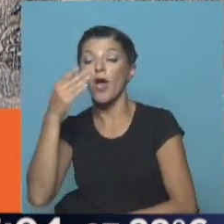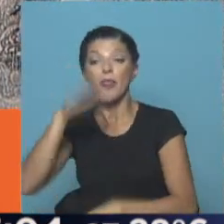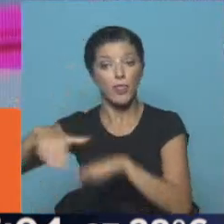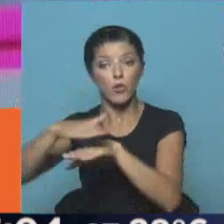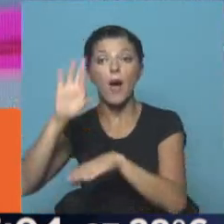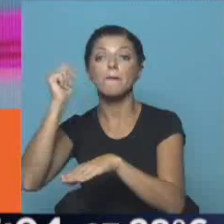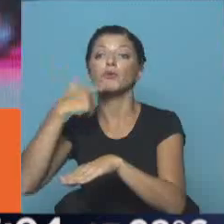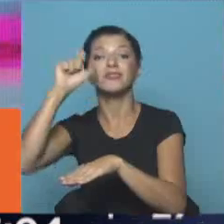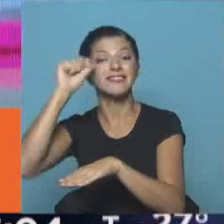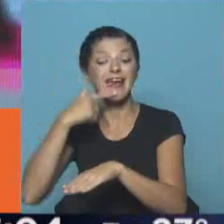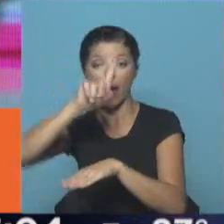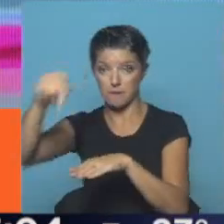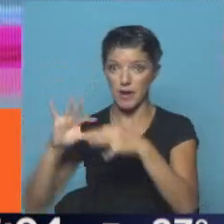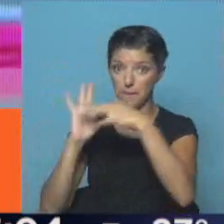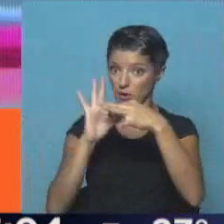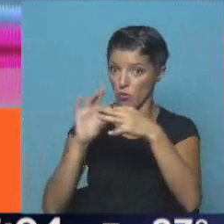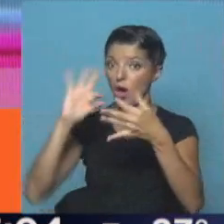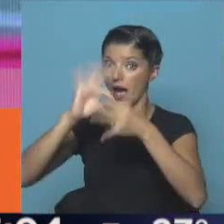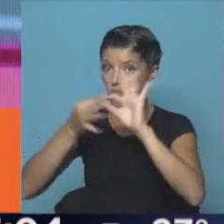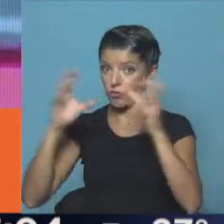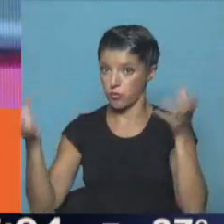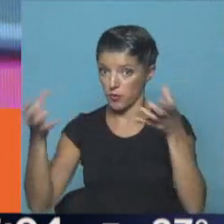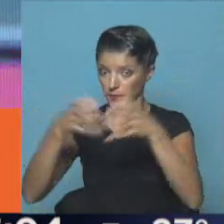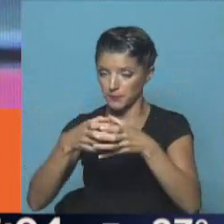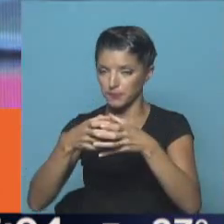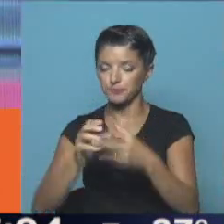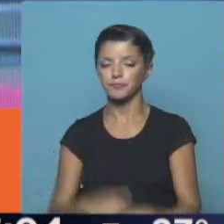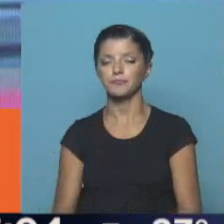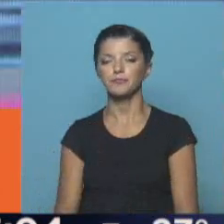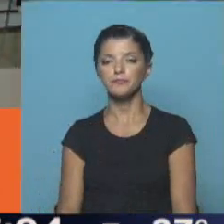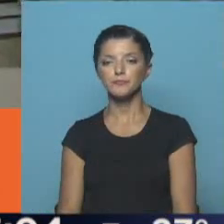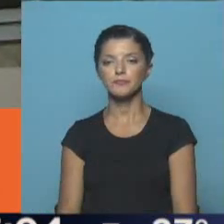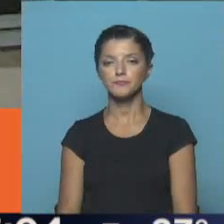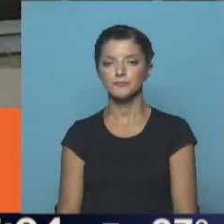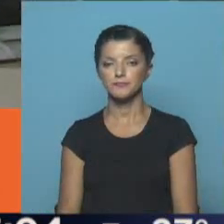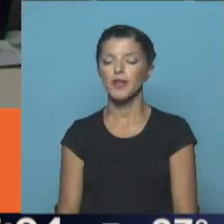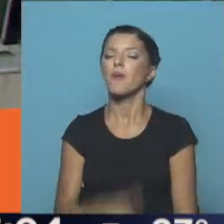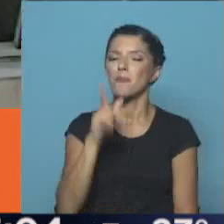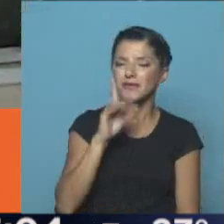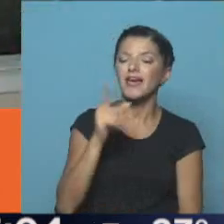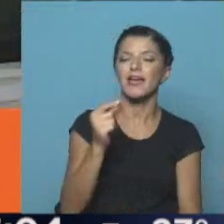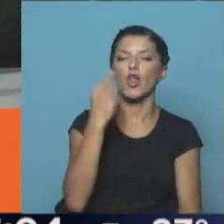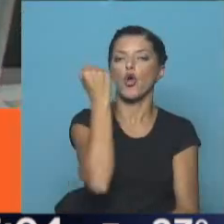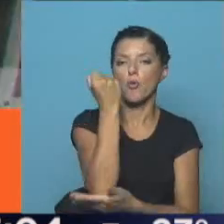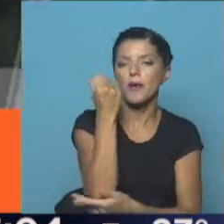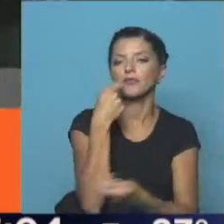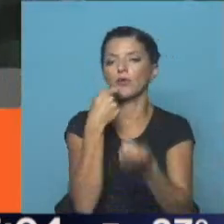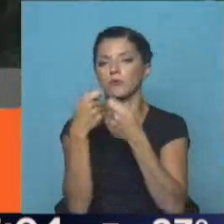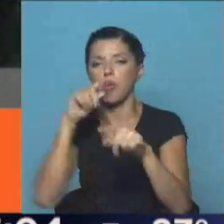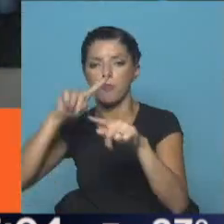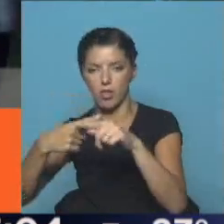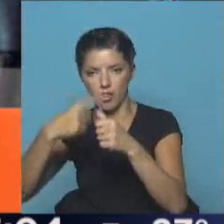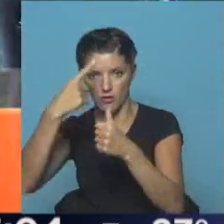de manera muy directa. Y por último, me parece que, yo decía, hay una dimensión comercial, una dimensión monetaria, una dimensión productiva, una